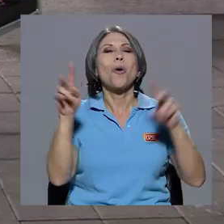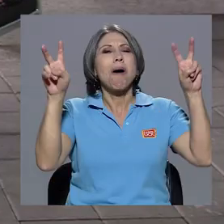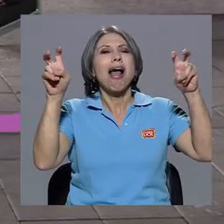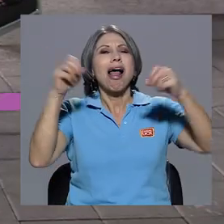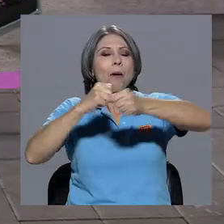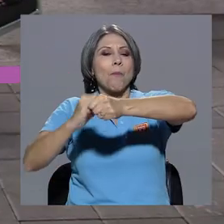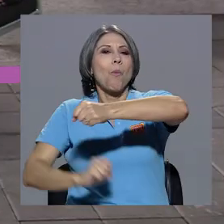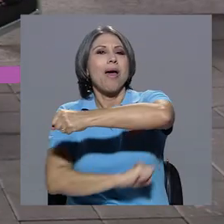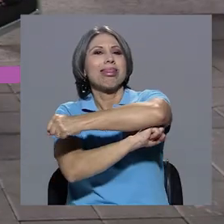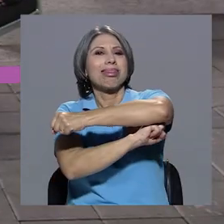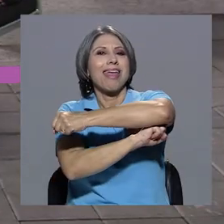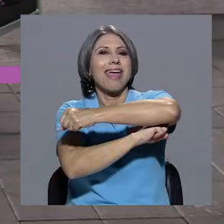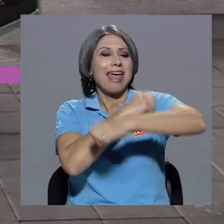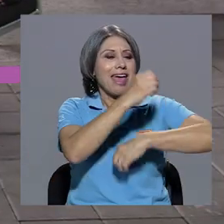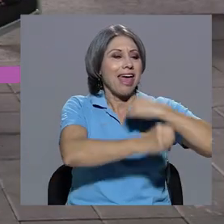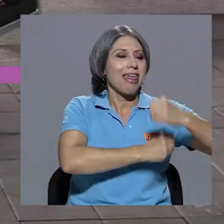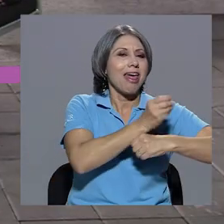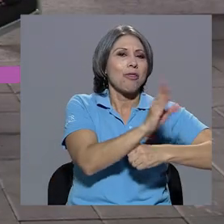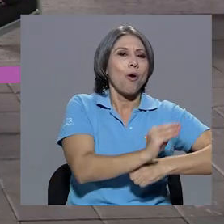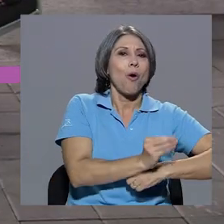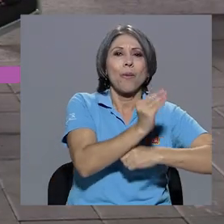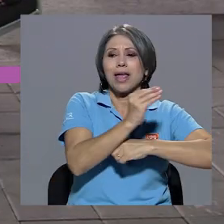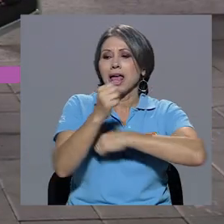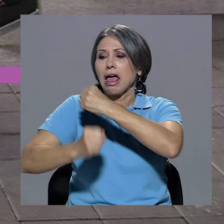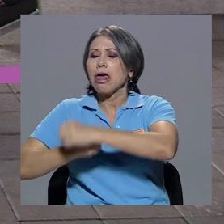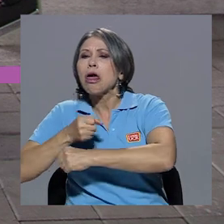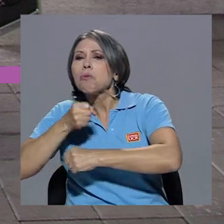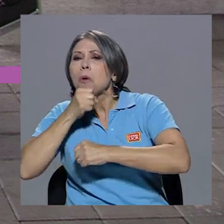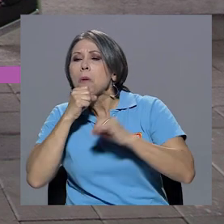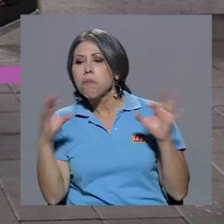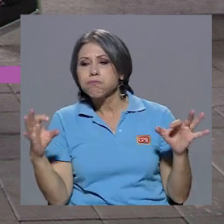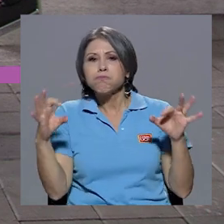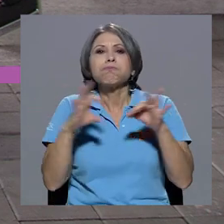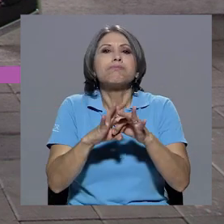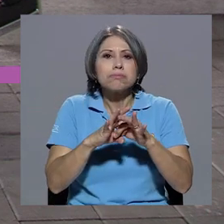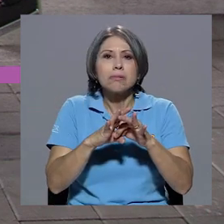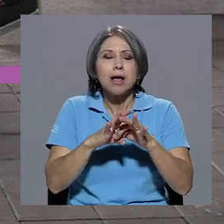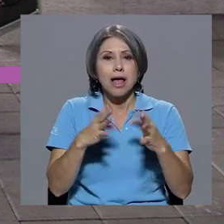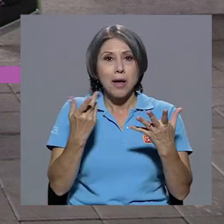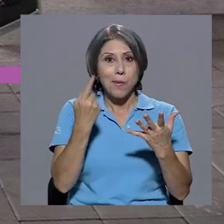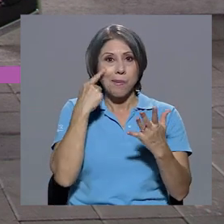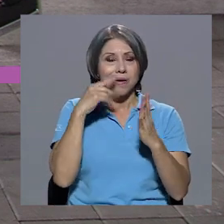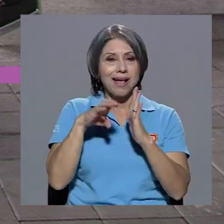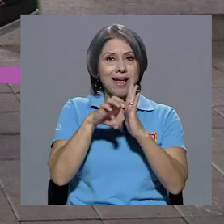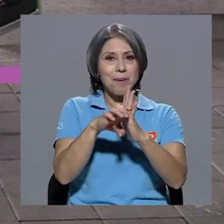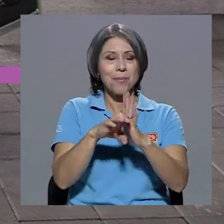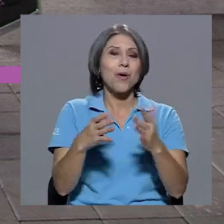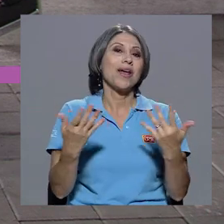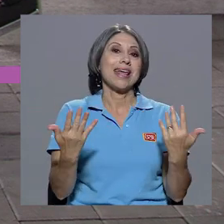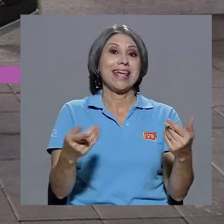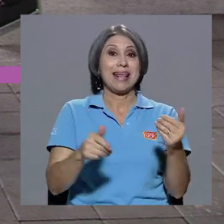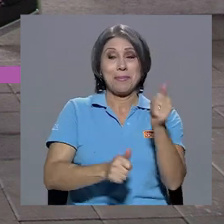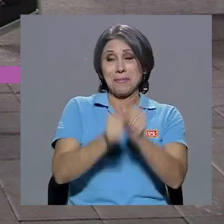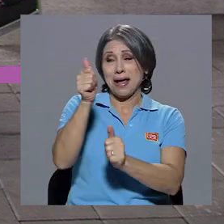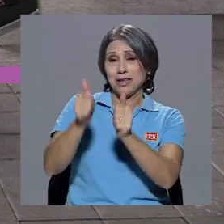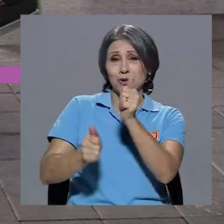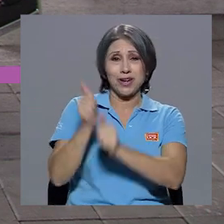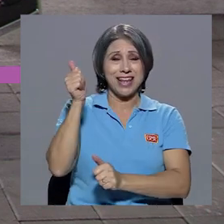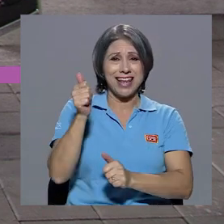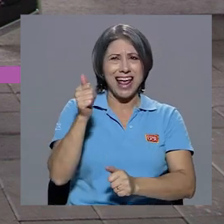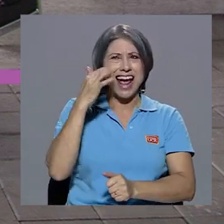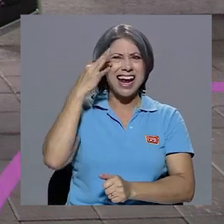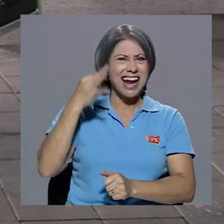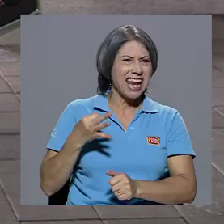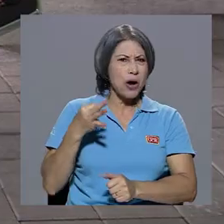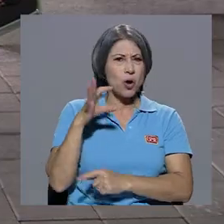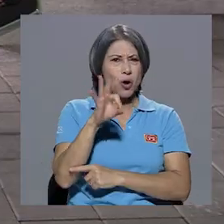dos generaciones que no tendría mucho contacto, de justamente buscar referencias y buscar ejemplos. Y sorprendentemente a la gran mayoría,